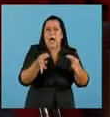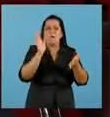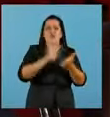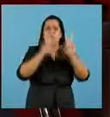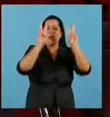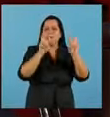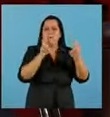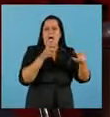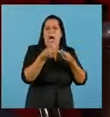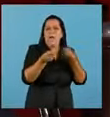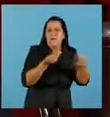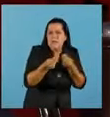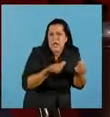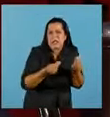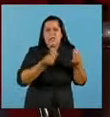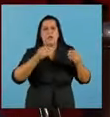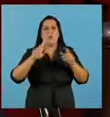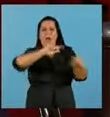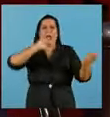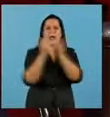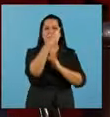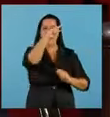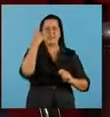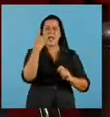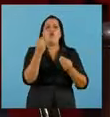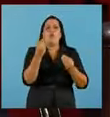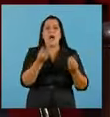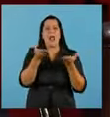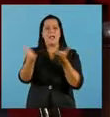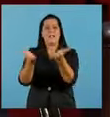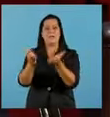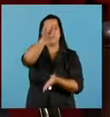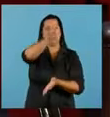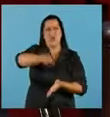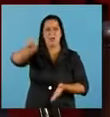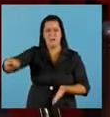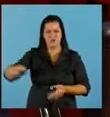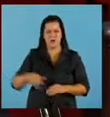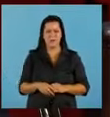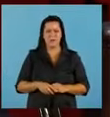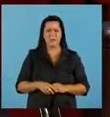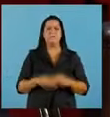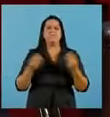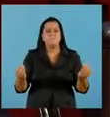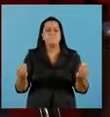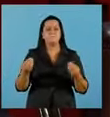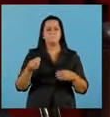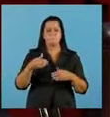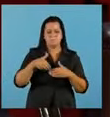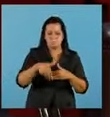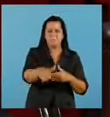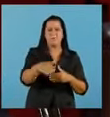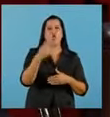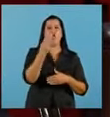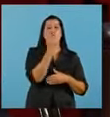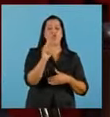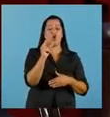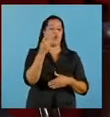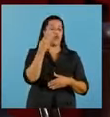mística de transformación del Estado para ponerlo al servicio de la sociedad. En el transcurso del periodo